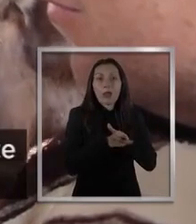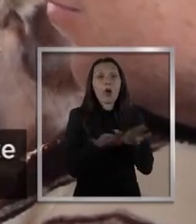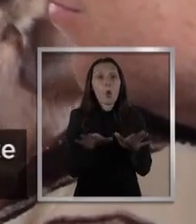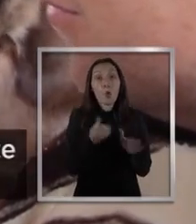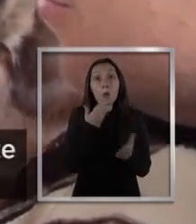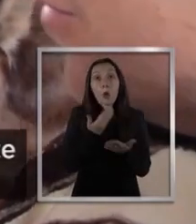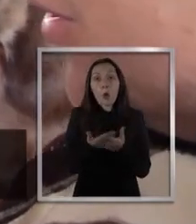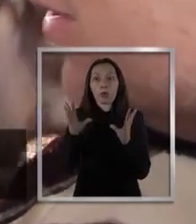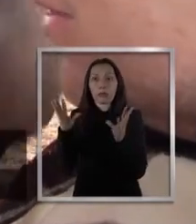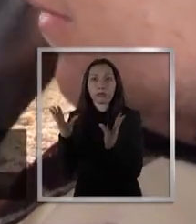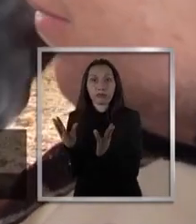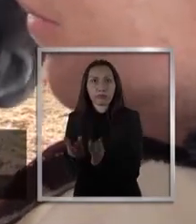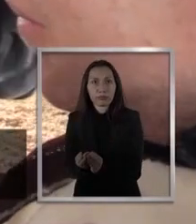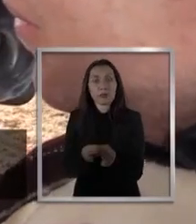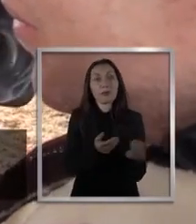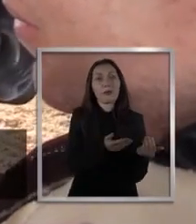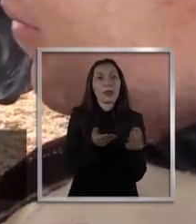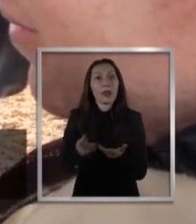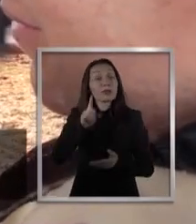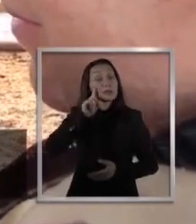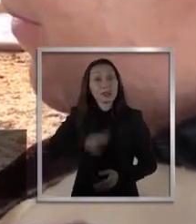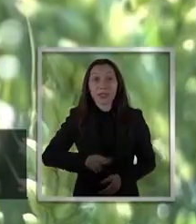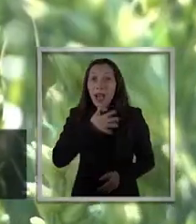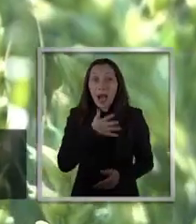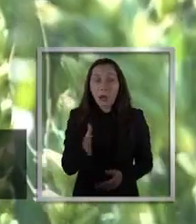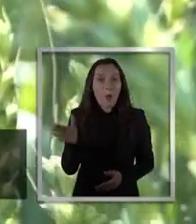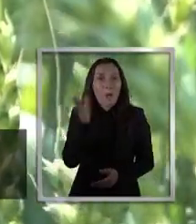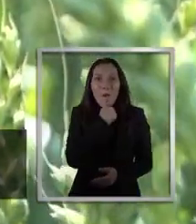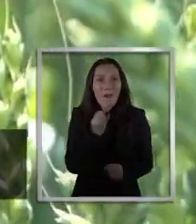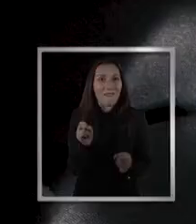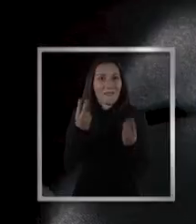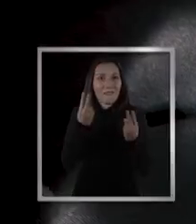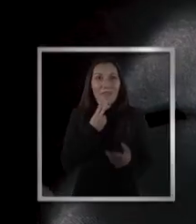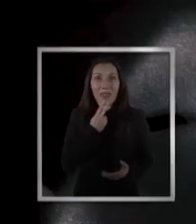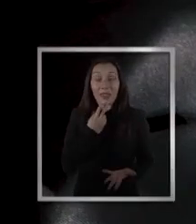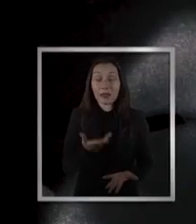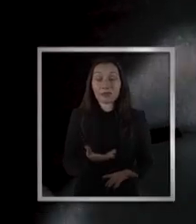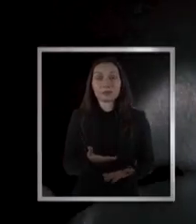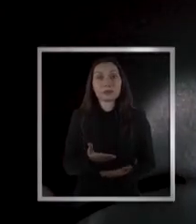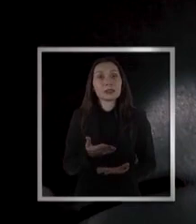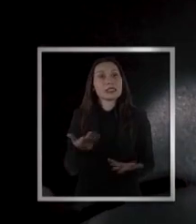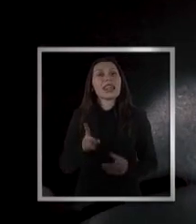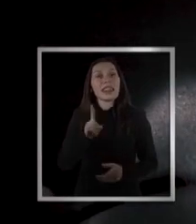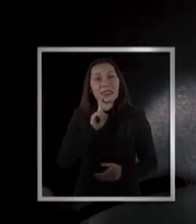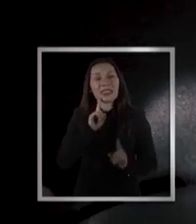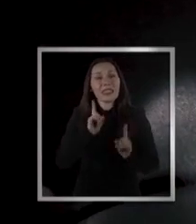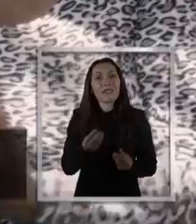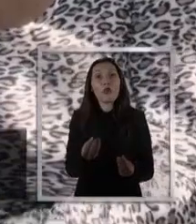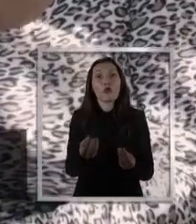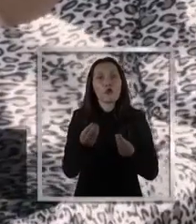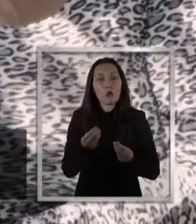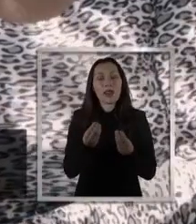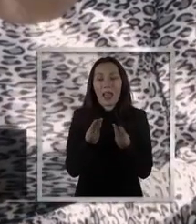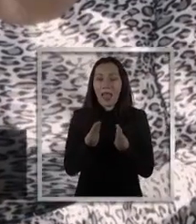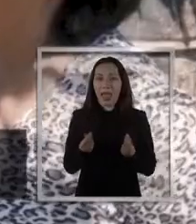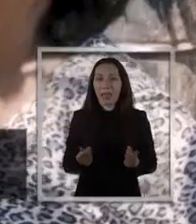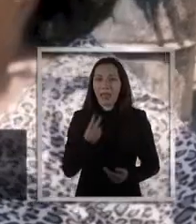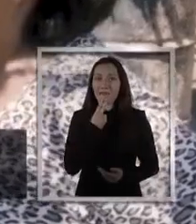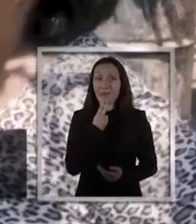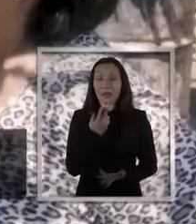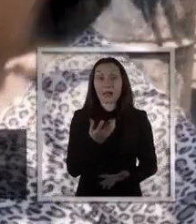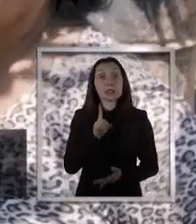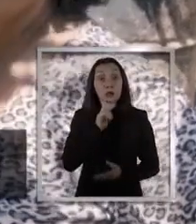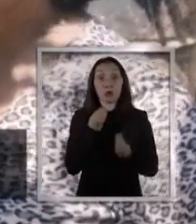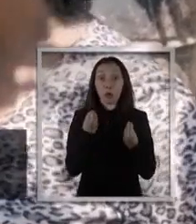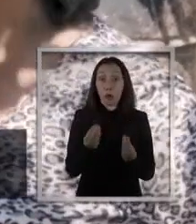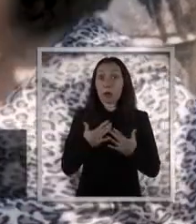ocuparla cuando es escasa. Porque sin agua no hay vida. La gracia es que uno tenga una buena calidad de vida. Si